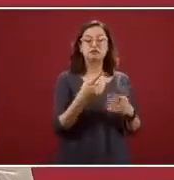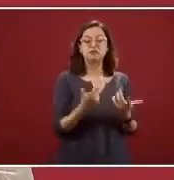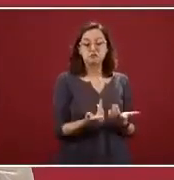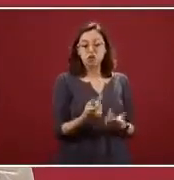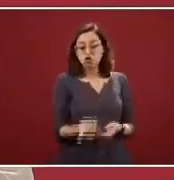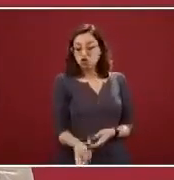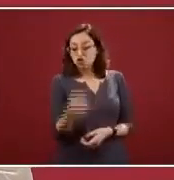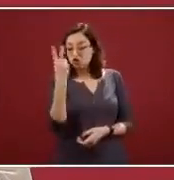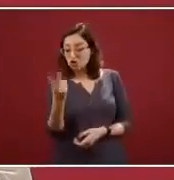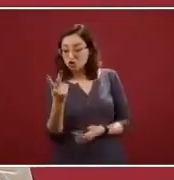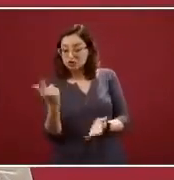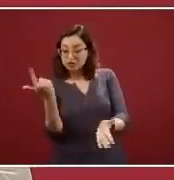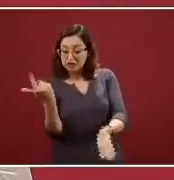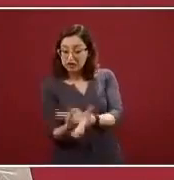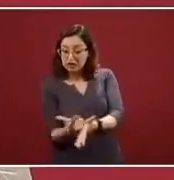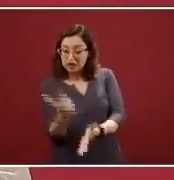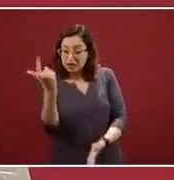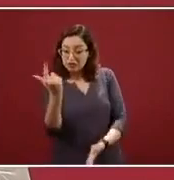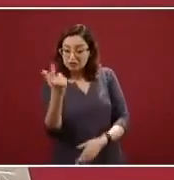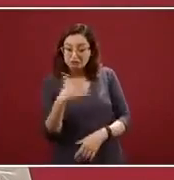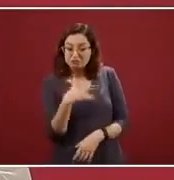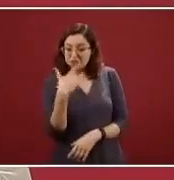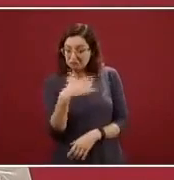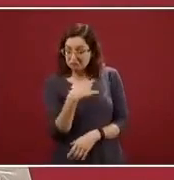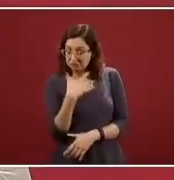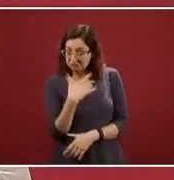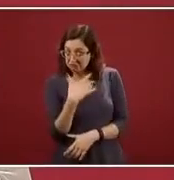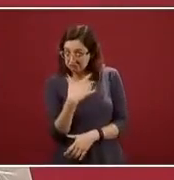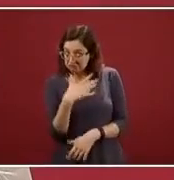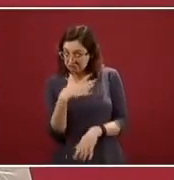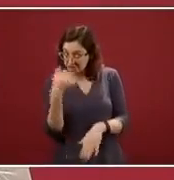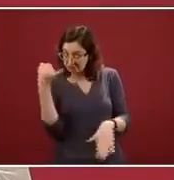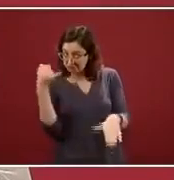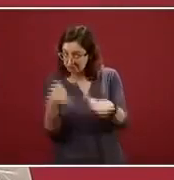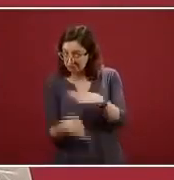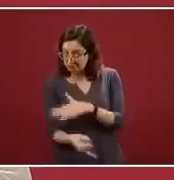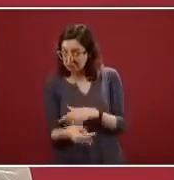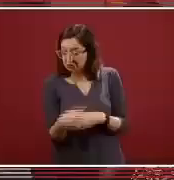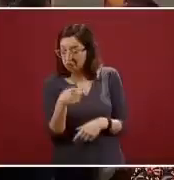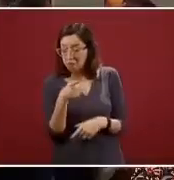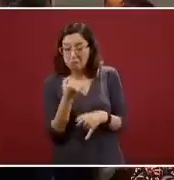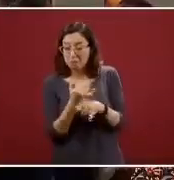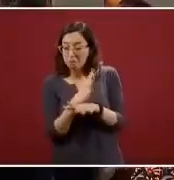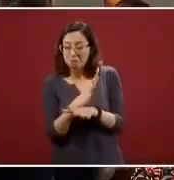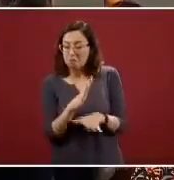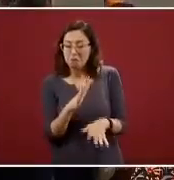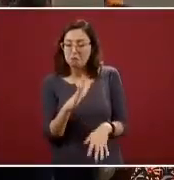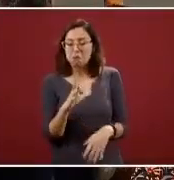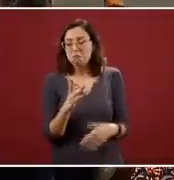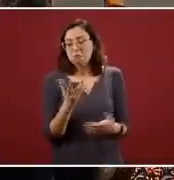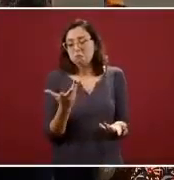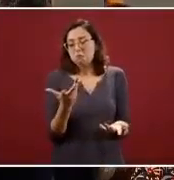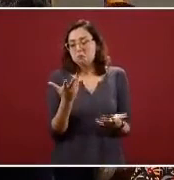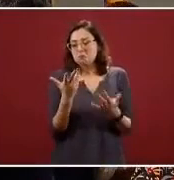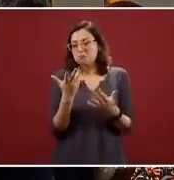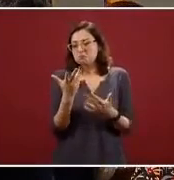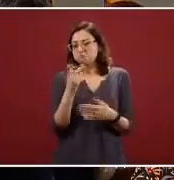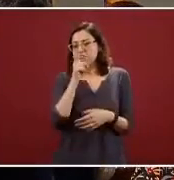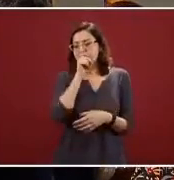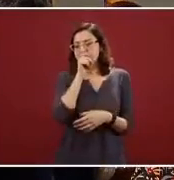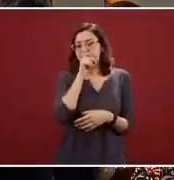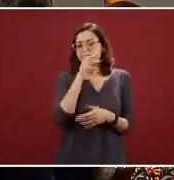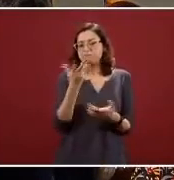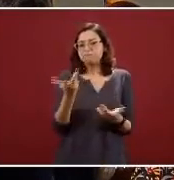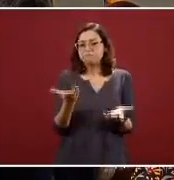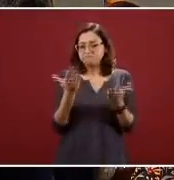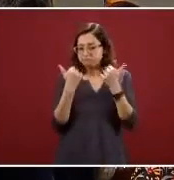por lo tanto no es una muestra suficiente todavía para explorar este tipo de información. Como ustedes saben,